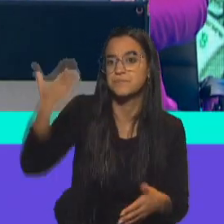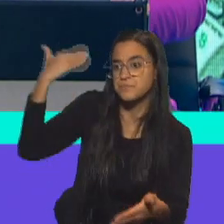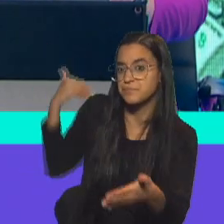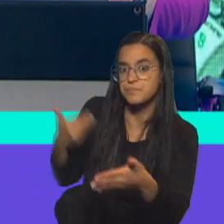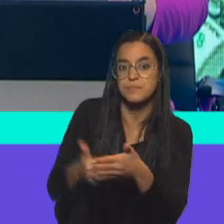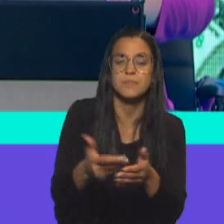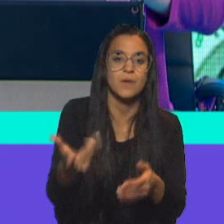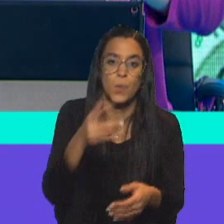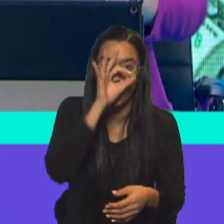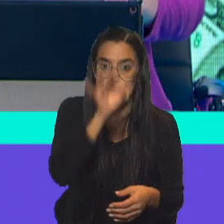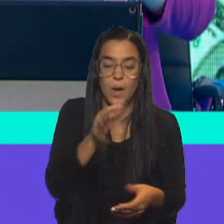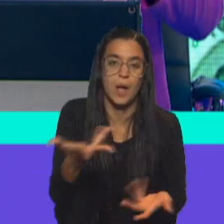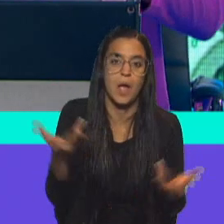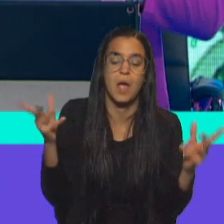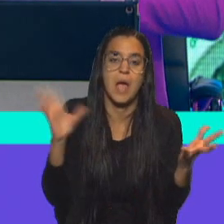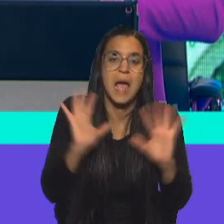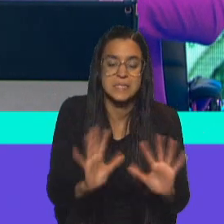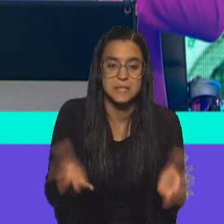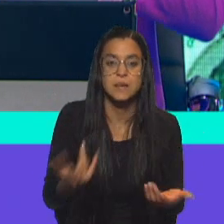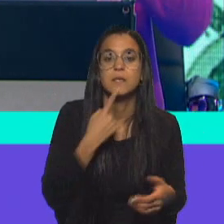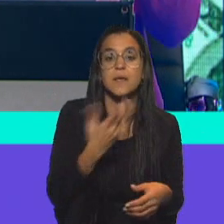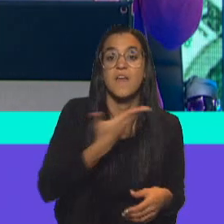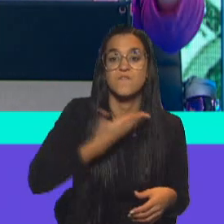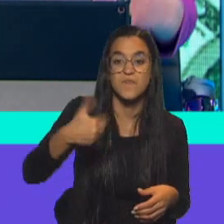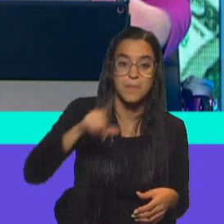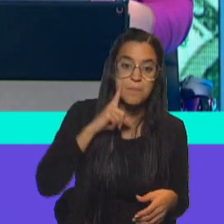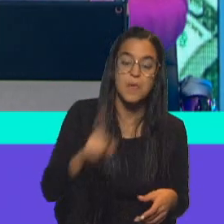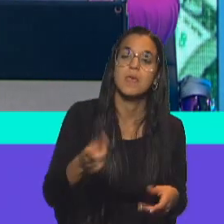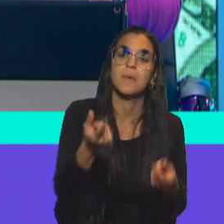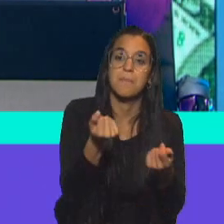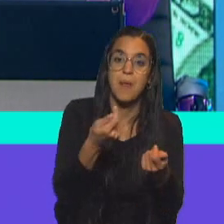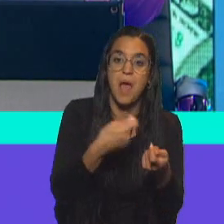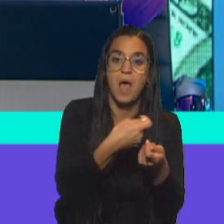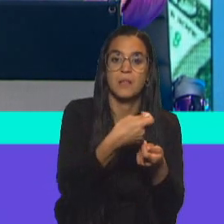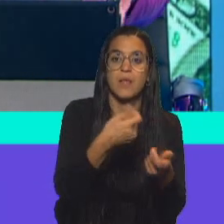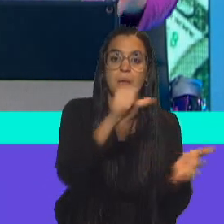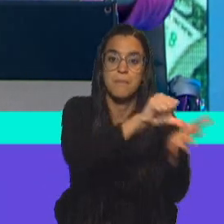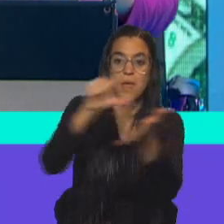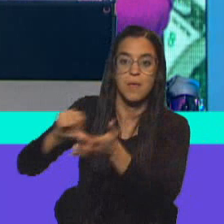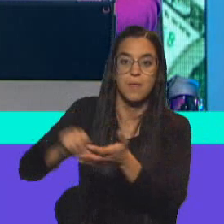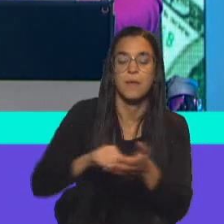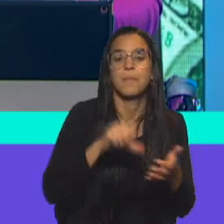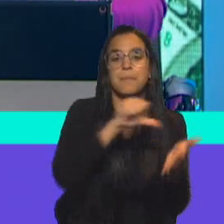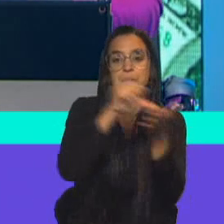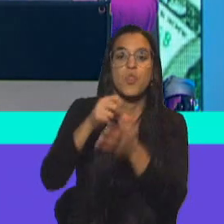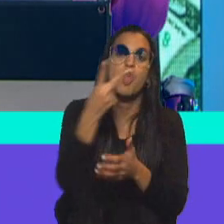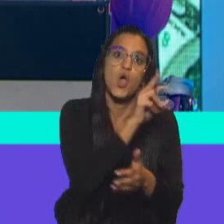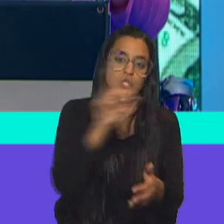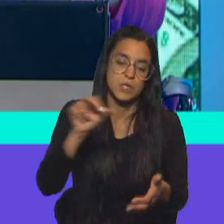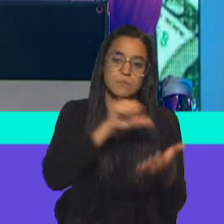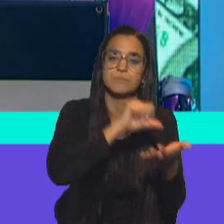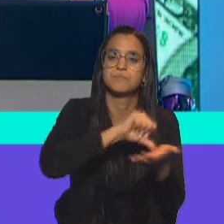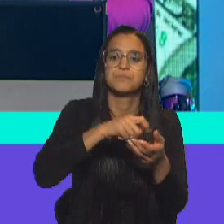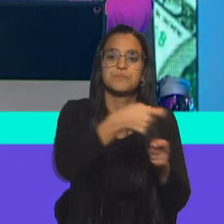veía esta crisis económica entonces el fm va a transferirle a todo el mundo a todos los países que son miembros al fondo que son más de 200 un